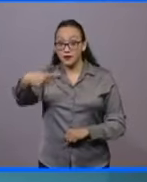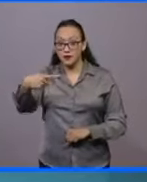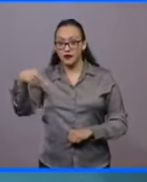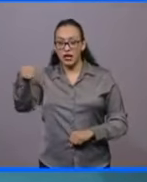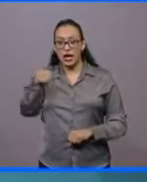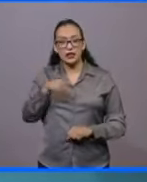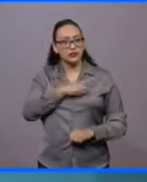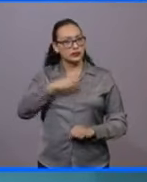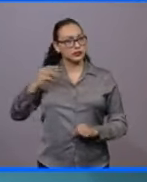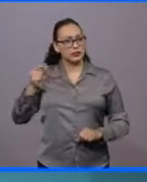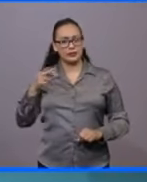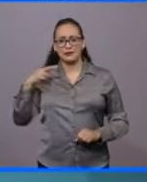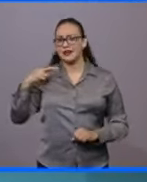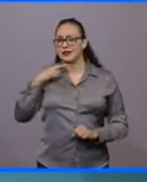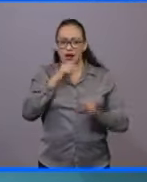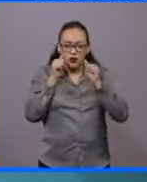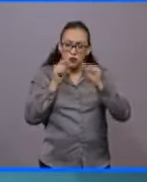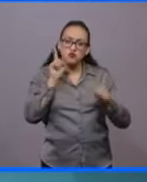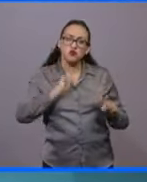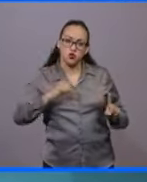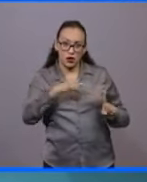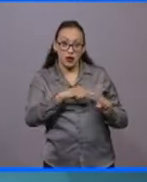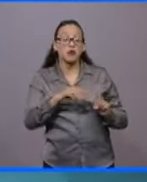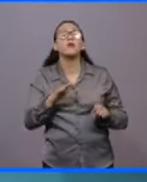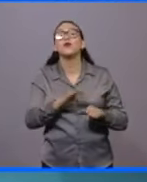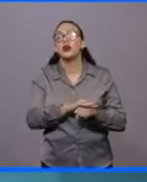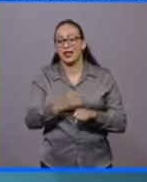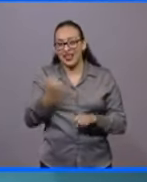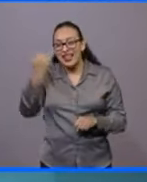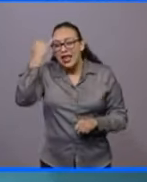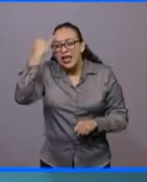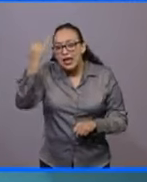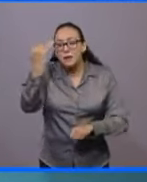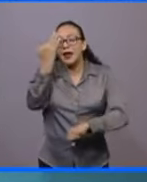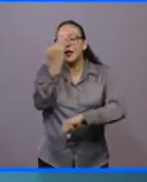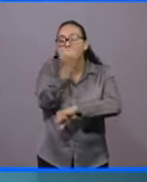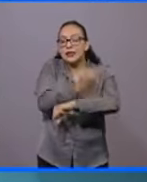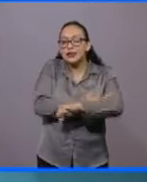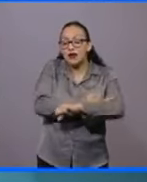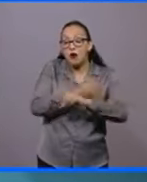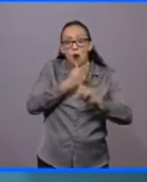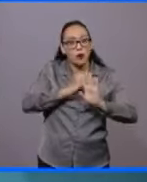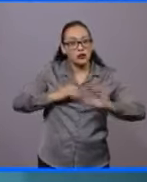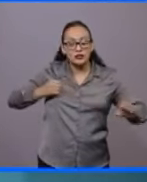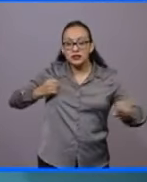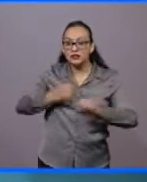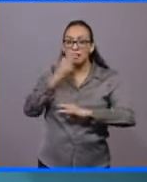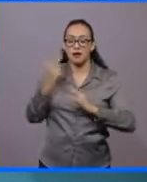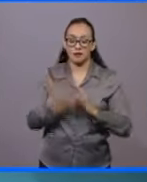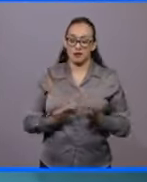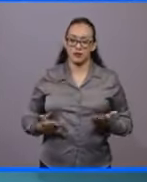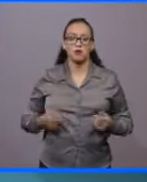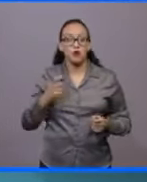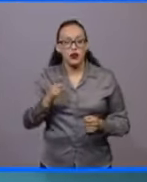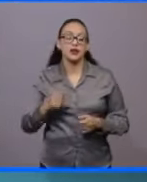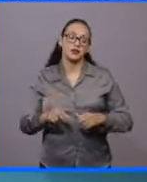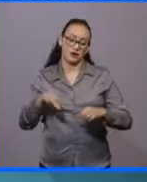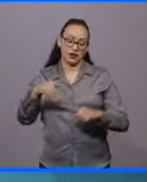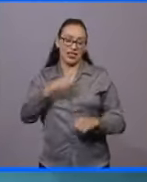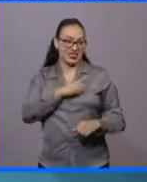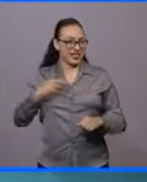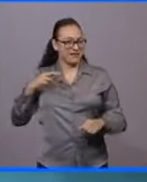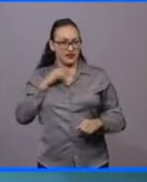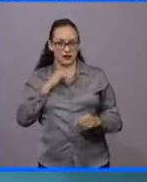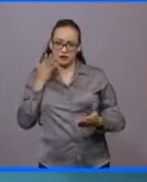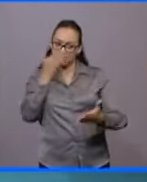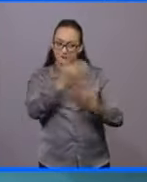ser omisos ante los derechos de las víctimas porque pueden incluso hasta recibir sanciones o perder su trabajo. Para el canal del Poder Judicial